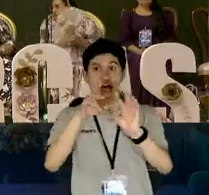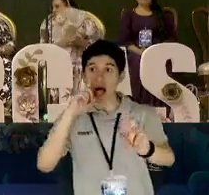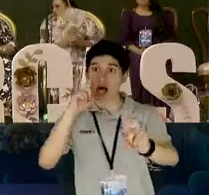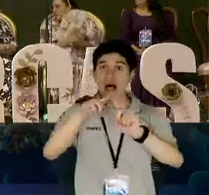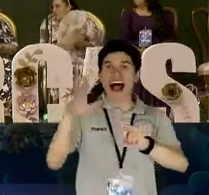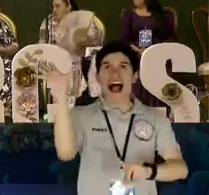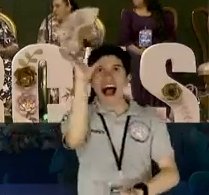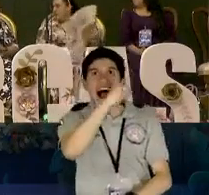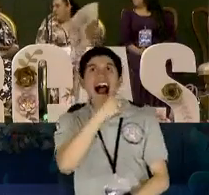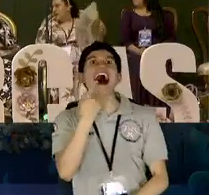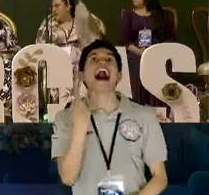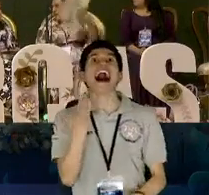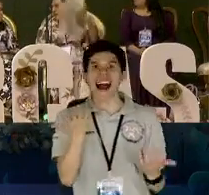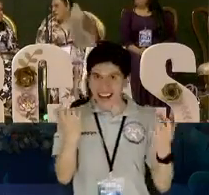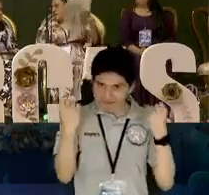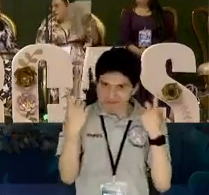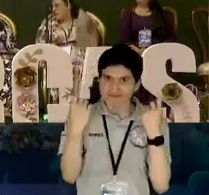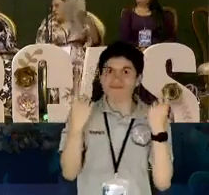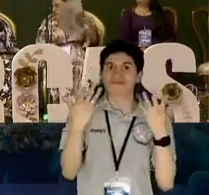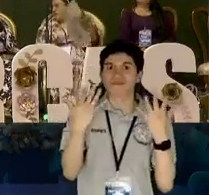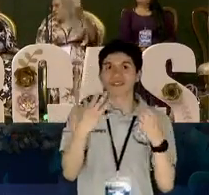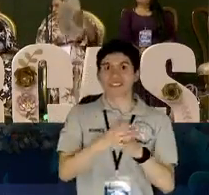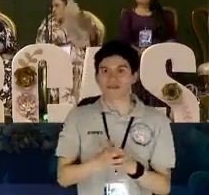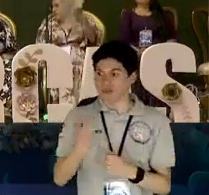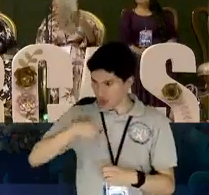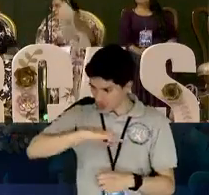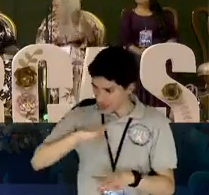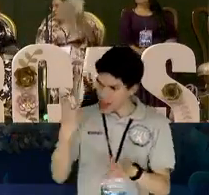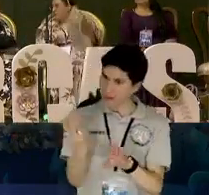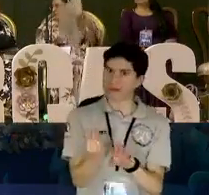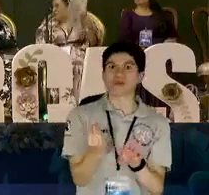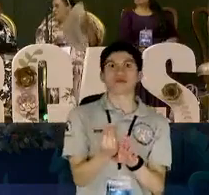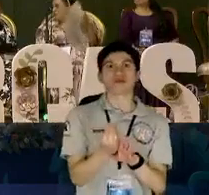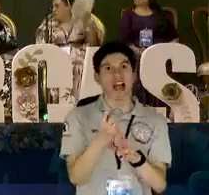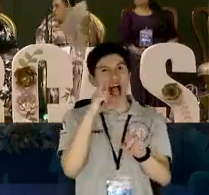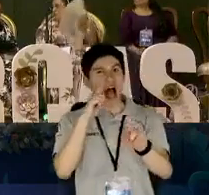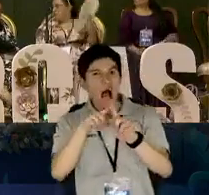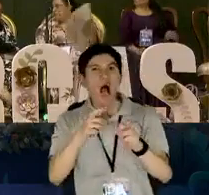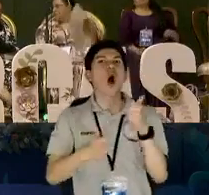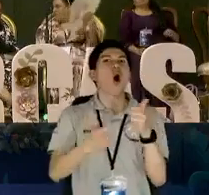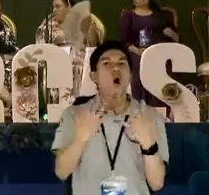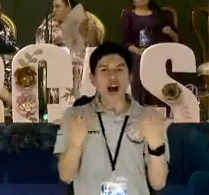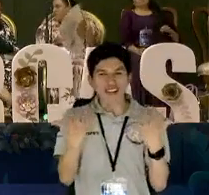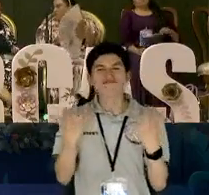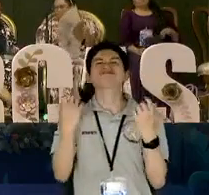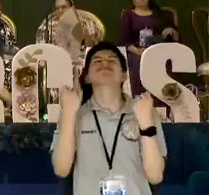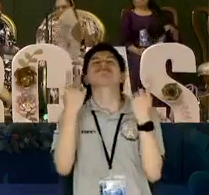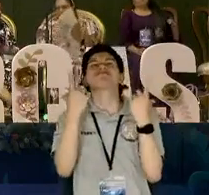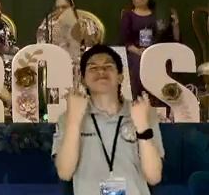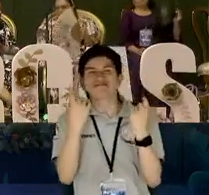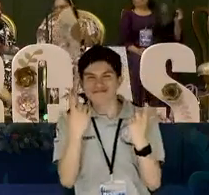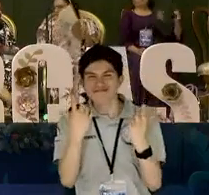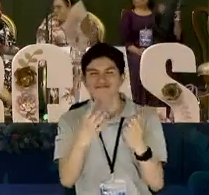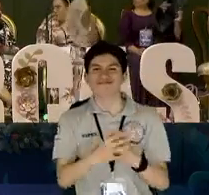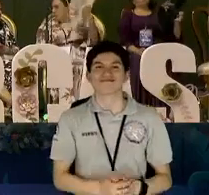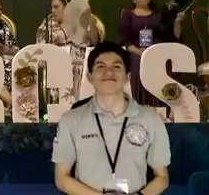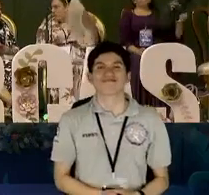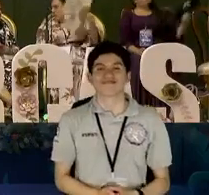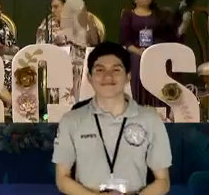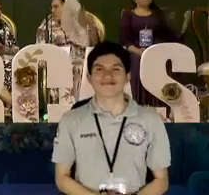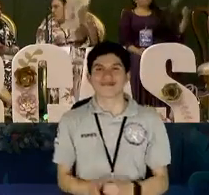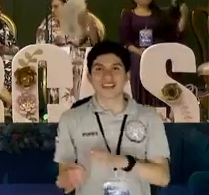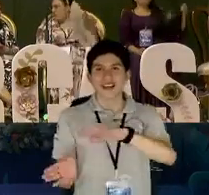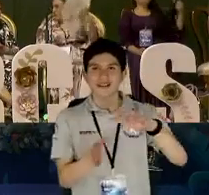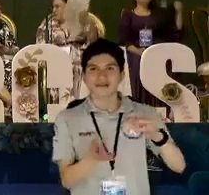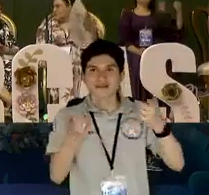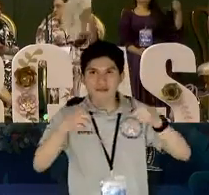que Dios quiere para nosotros como iglesia del Señor. Amén. Ahora, para permanecer también en la unidad, recuerde que